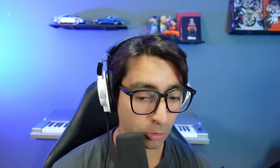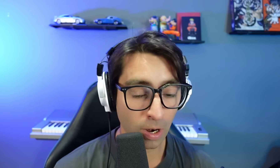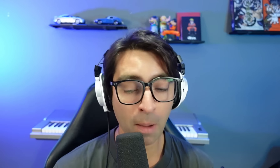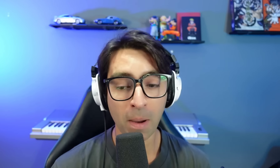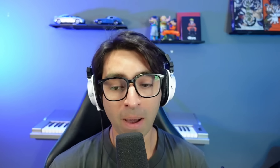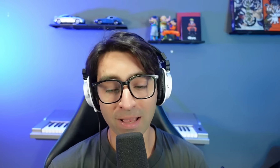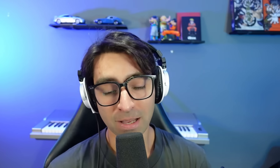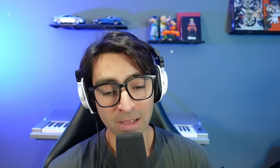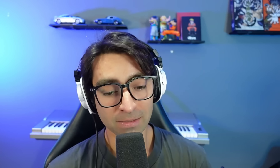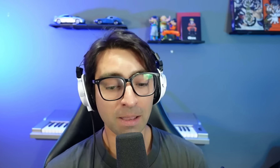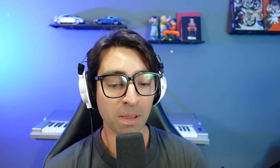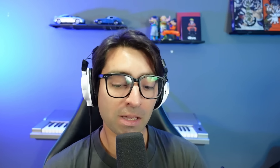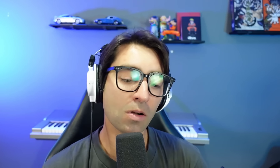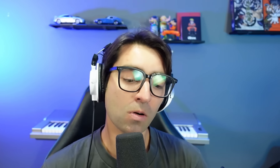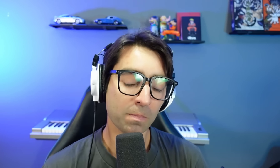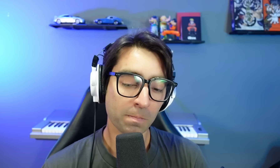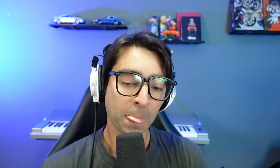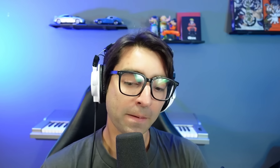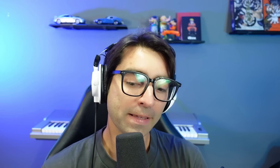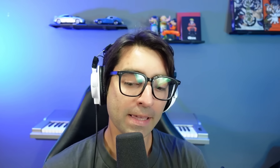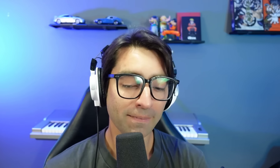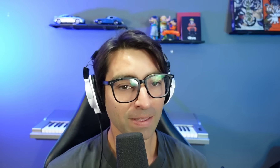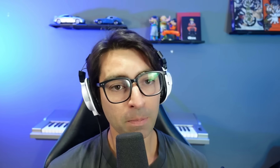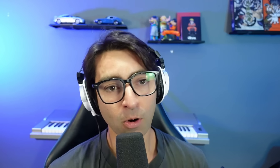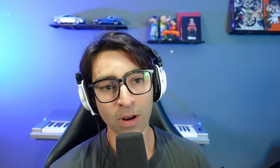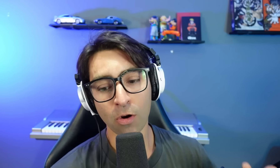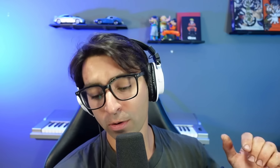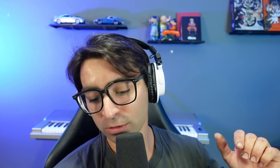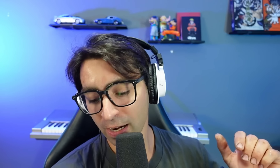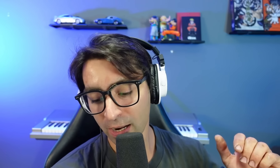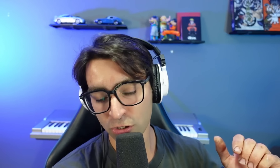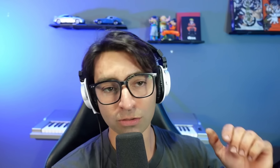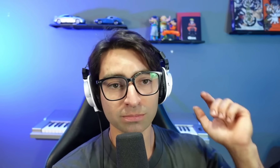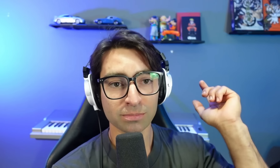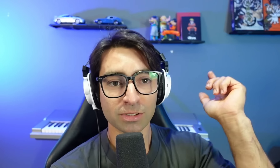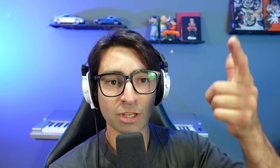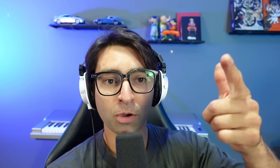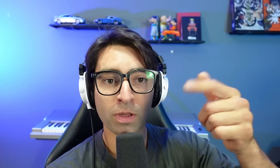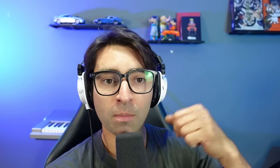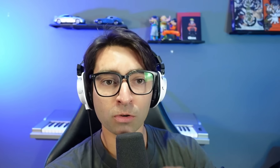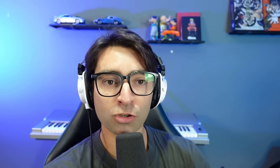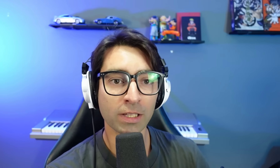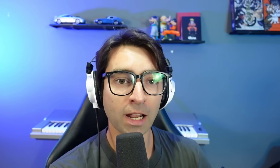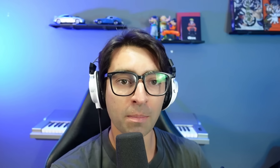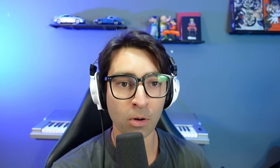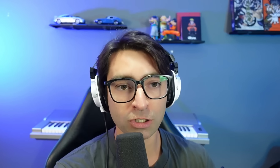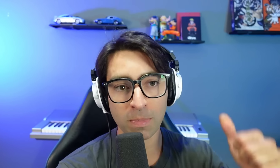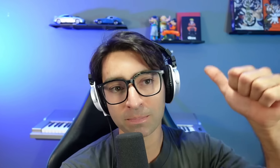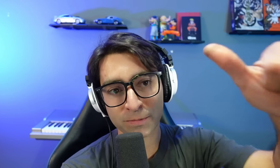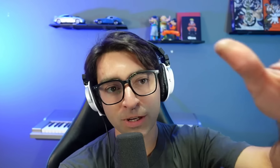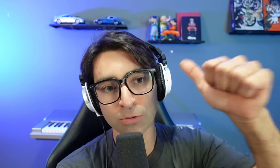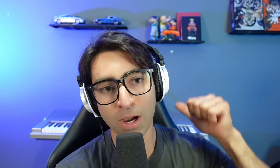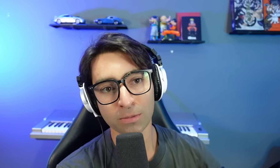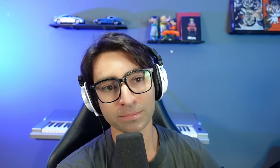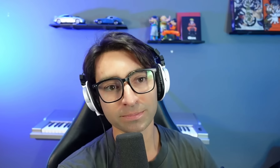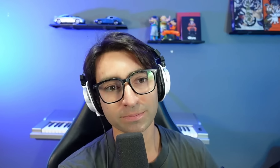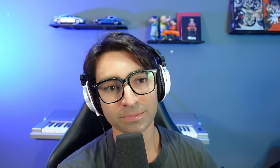Saludos a todas las mamás de México y espero verlos en otra reacción. Se me cuida mucho y hasta la próxima. Chau, chau.